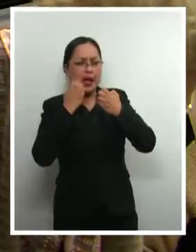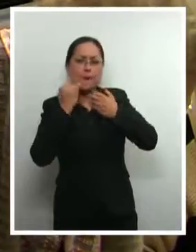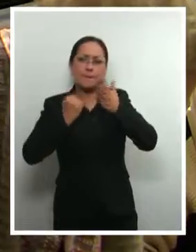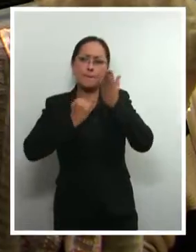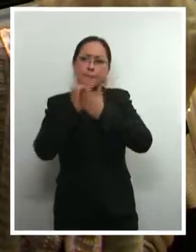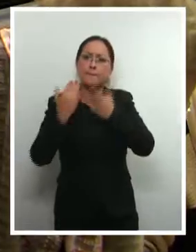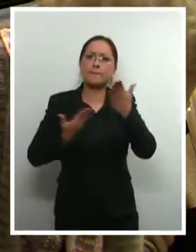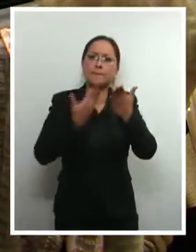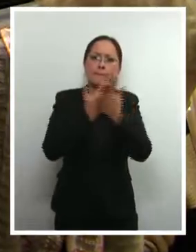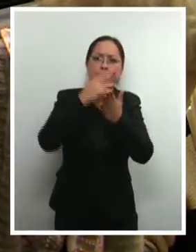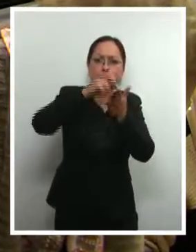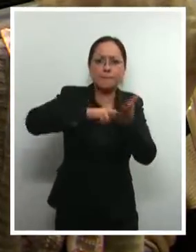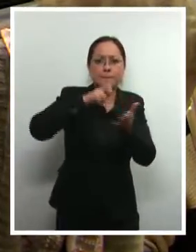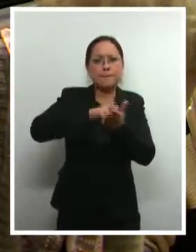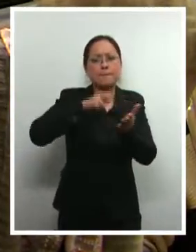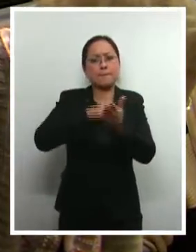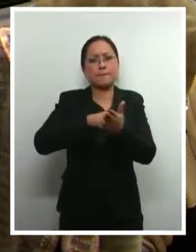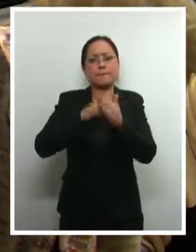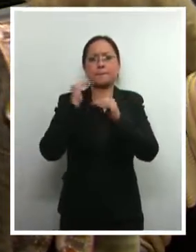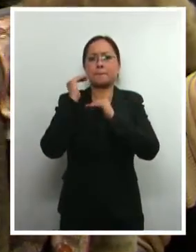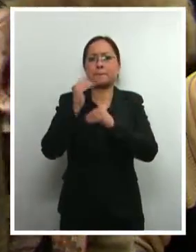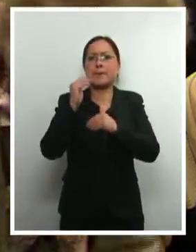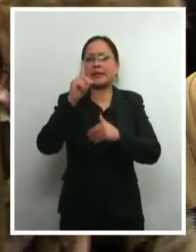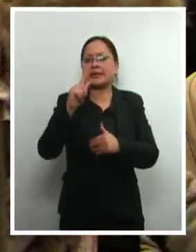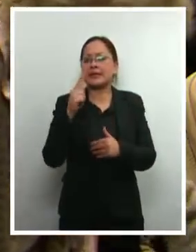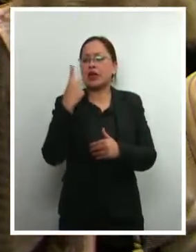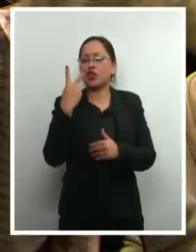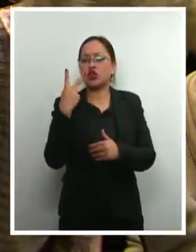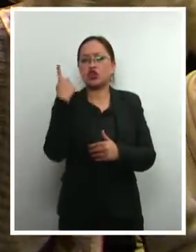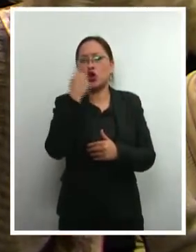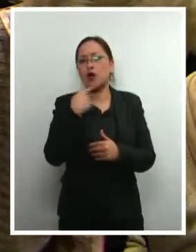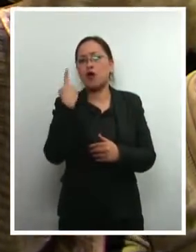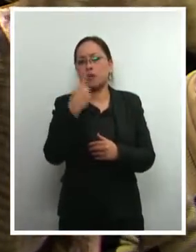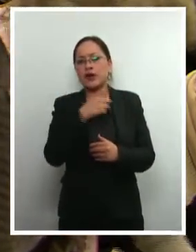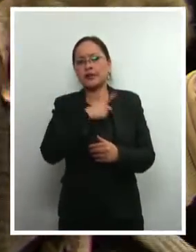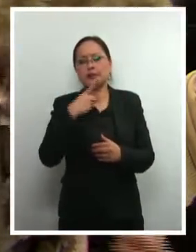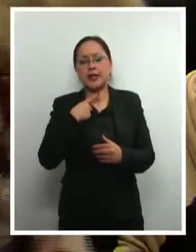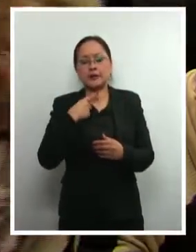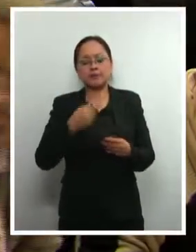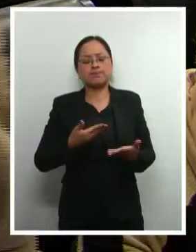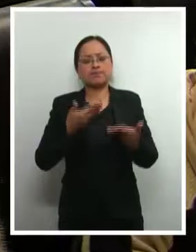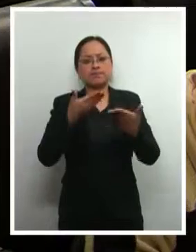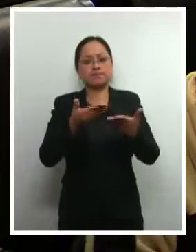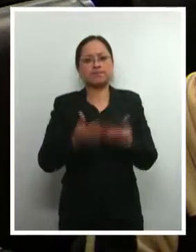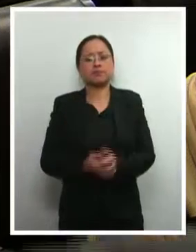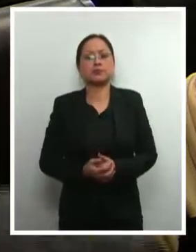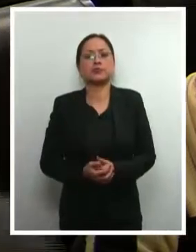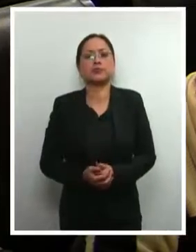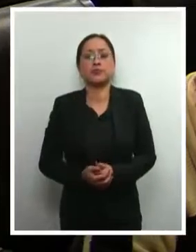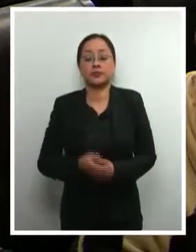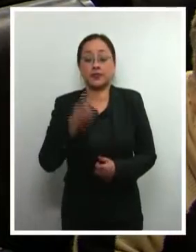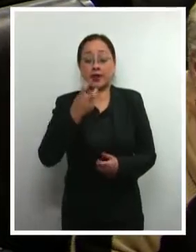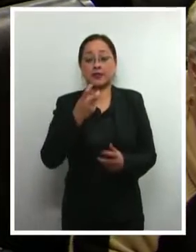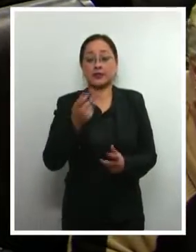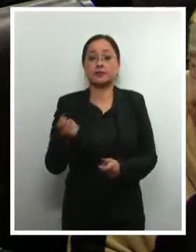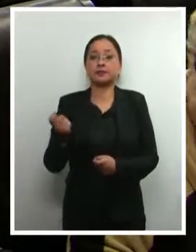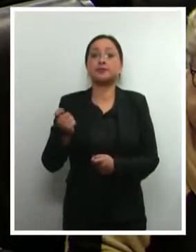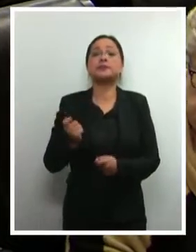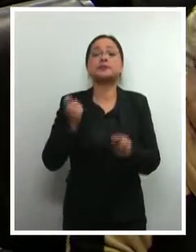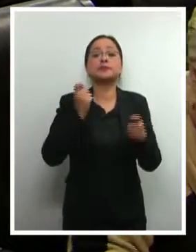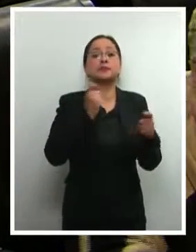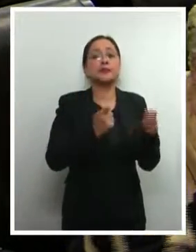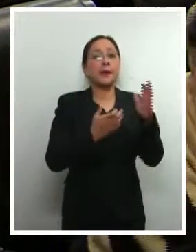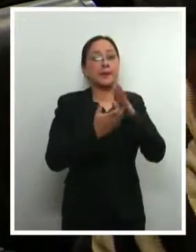un dictamen en un plazo de 72 horas. Posteriormente, este dictamen se regrese a la